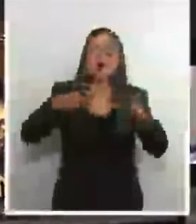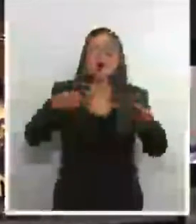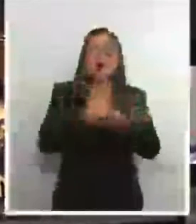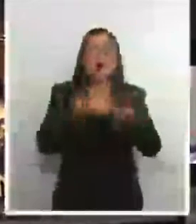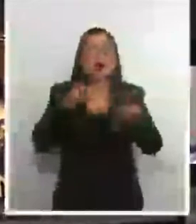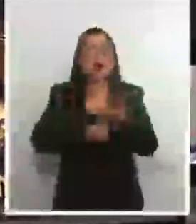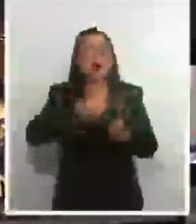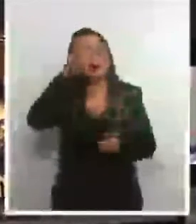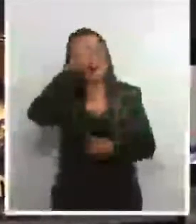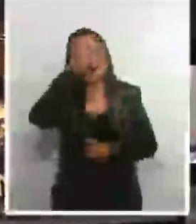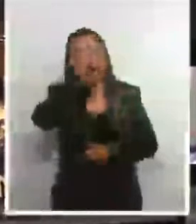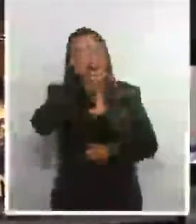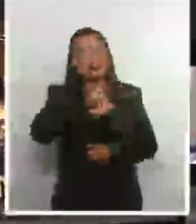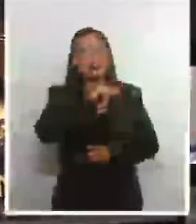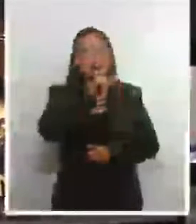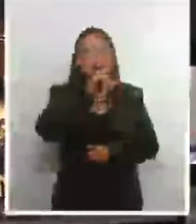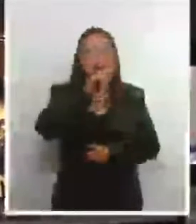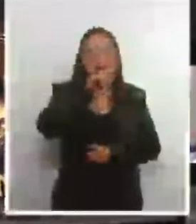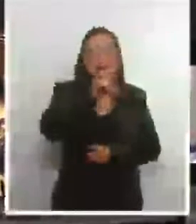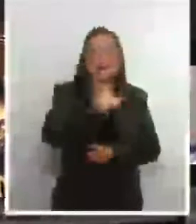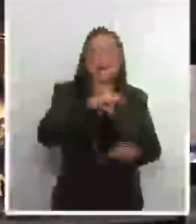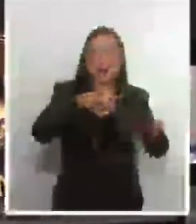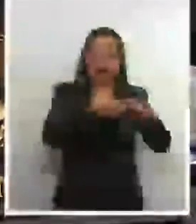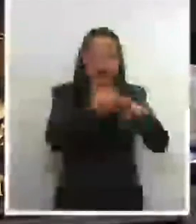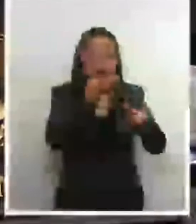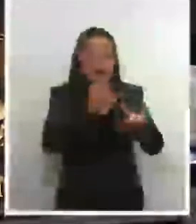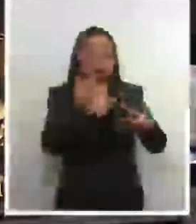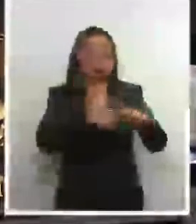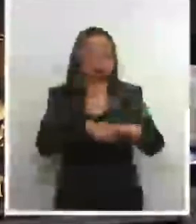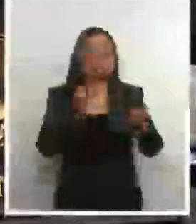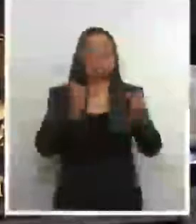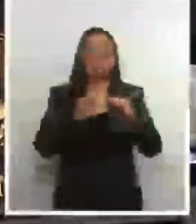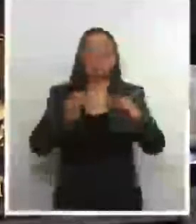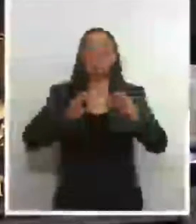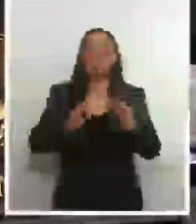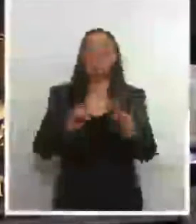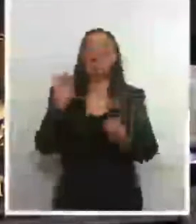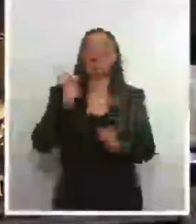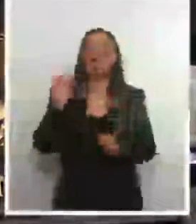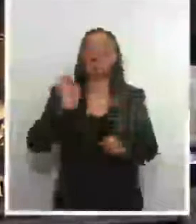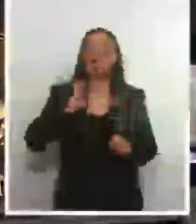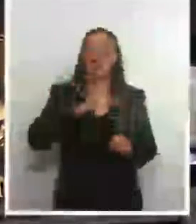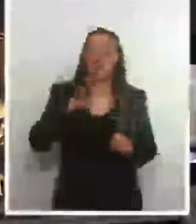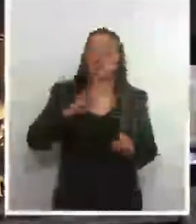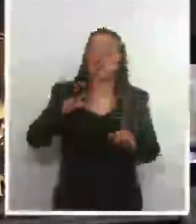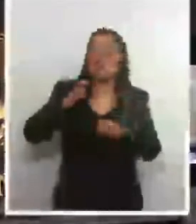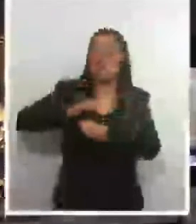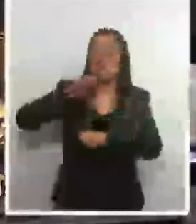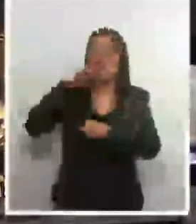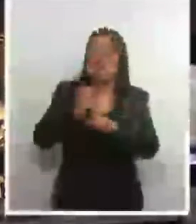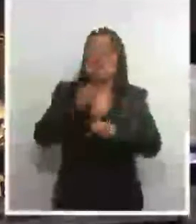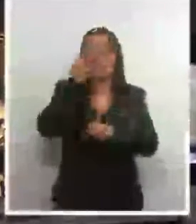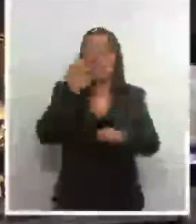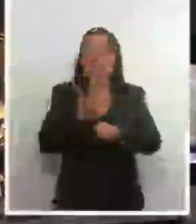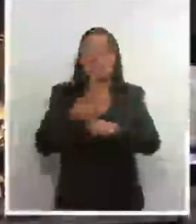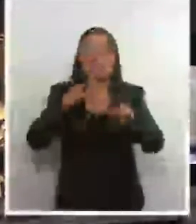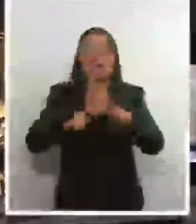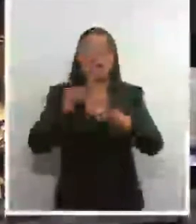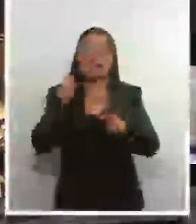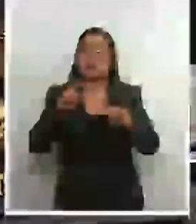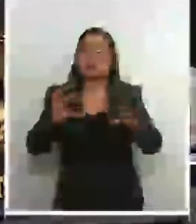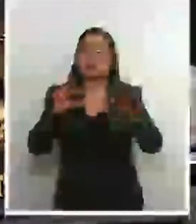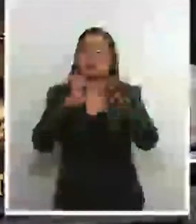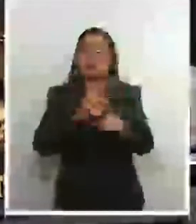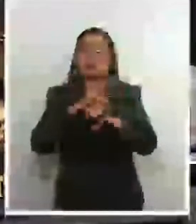integrante del Consejo de la Judicatura del Poder Judicial o titular de una secretaría o